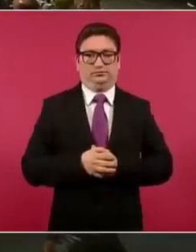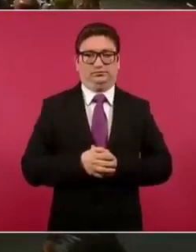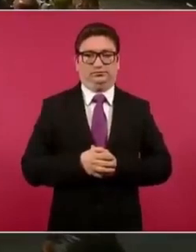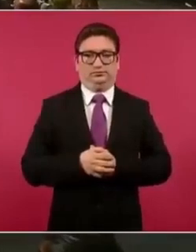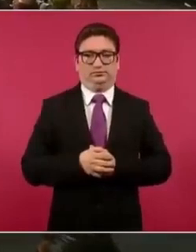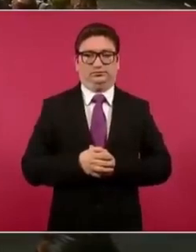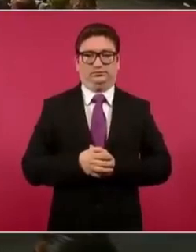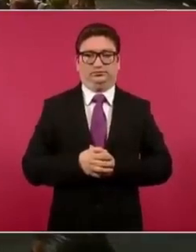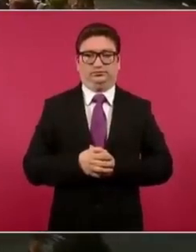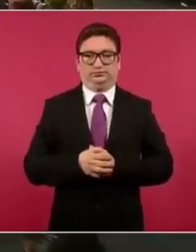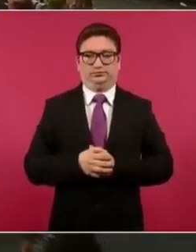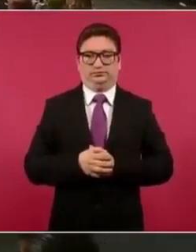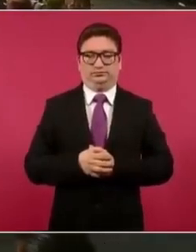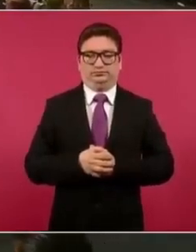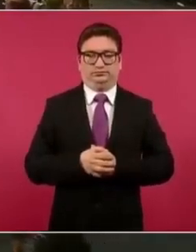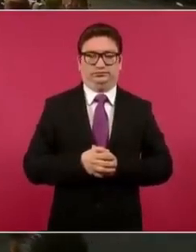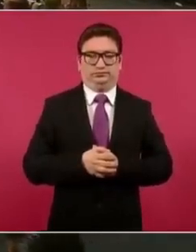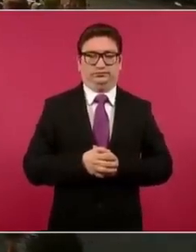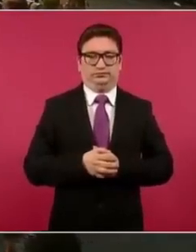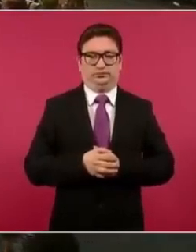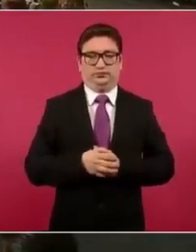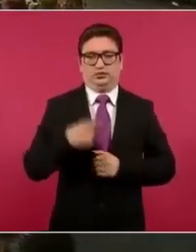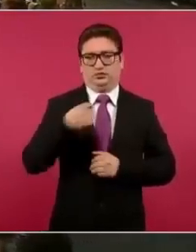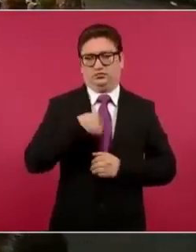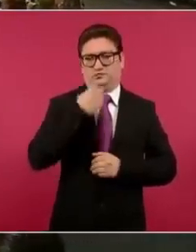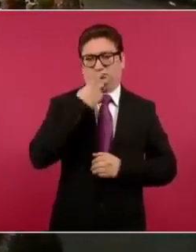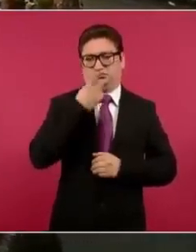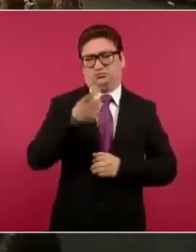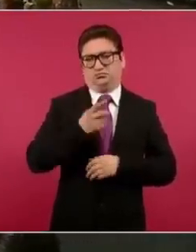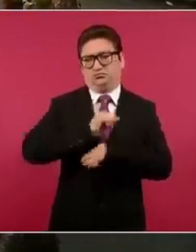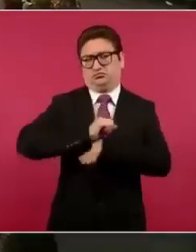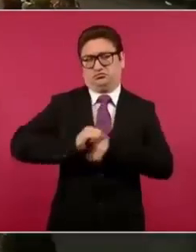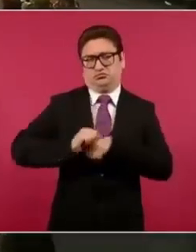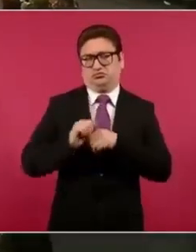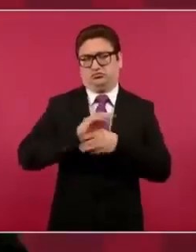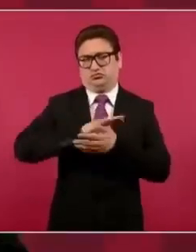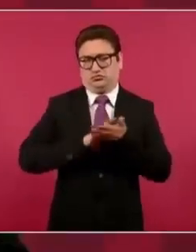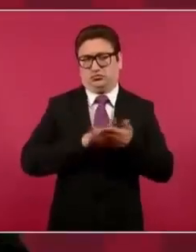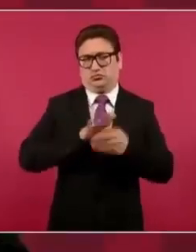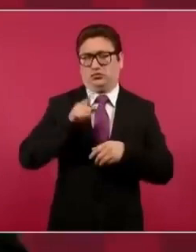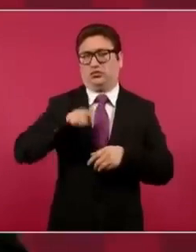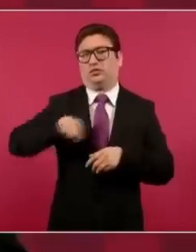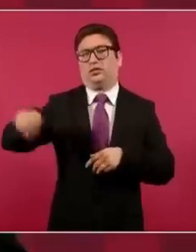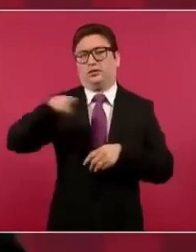de manera sencilla, por mis maestros,